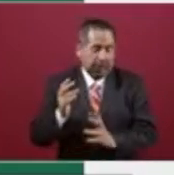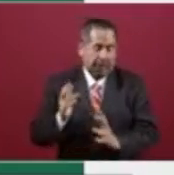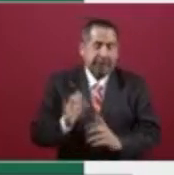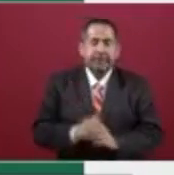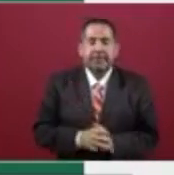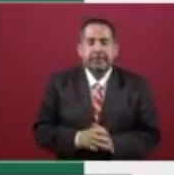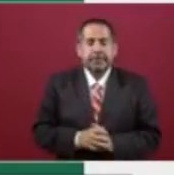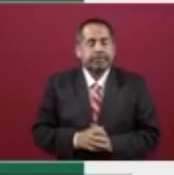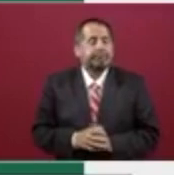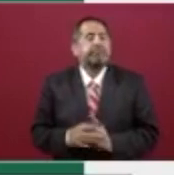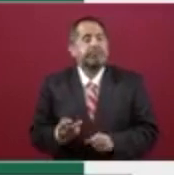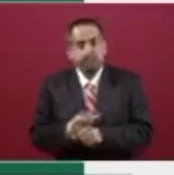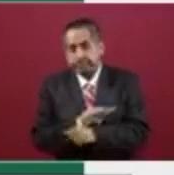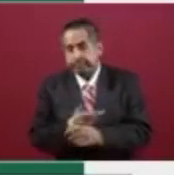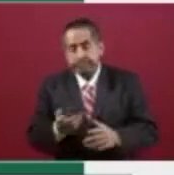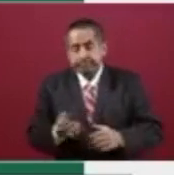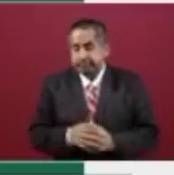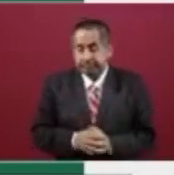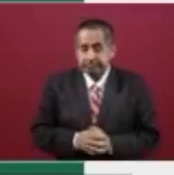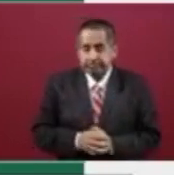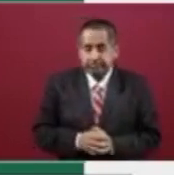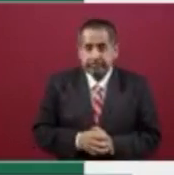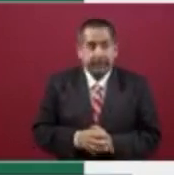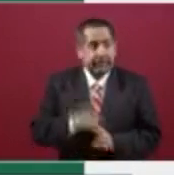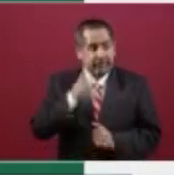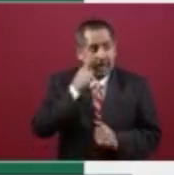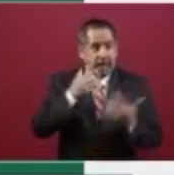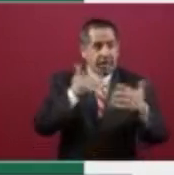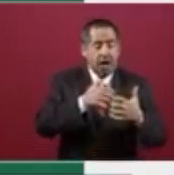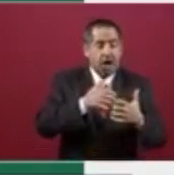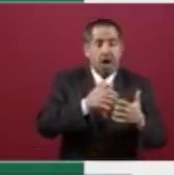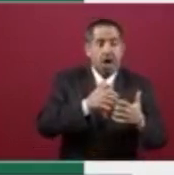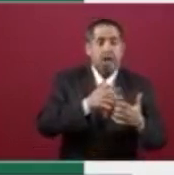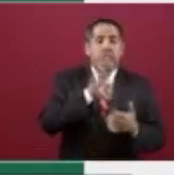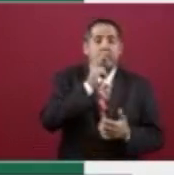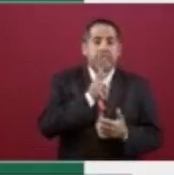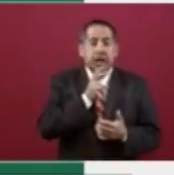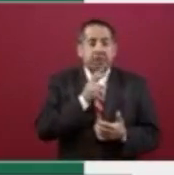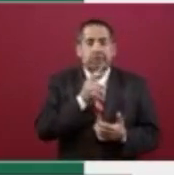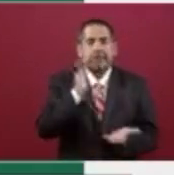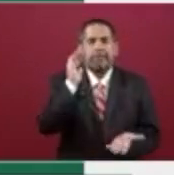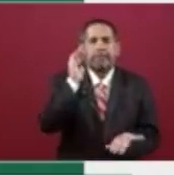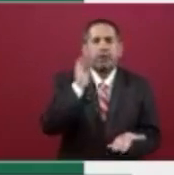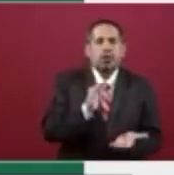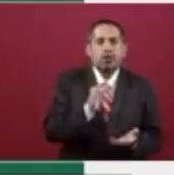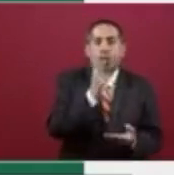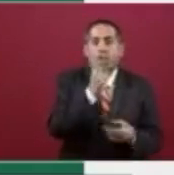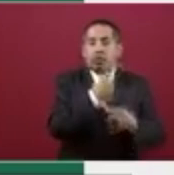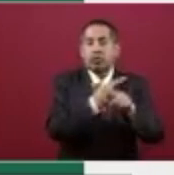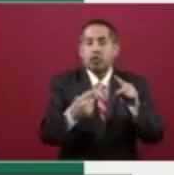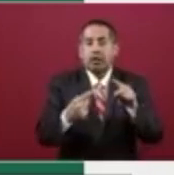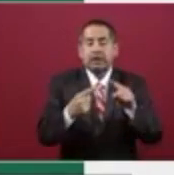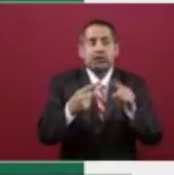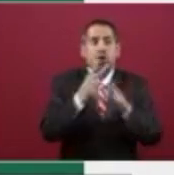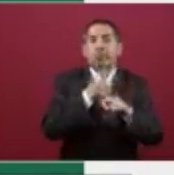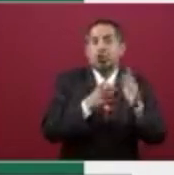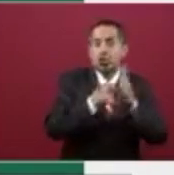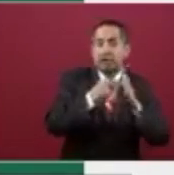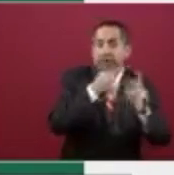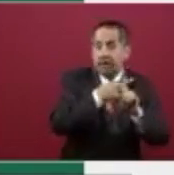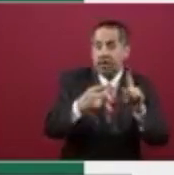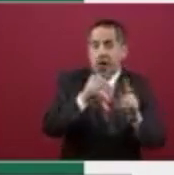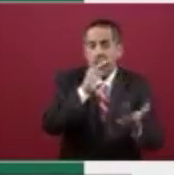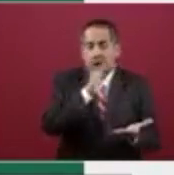Lo cierto es que la producción bajó en Pemex de 2,5 millones a lo que hoy tenemos, que